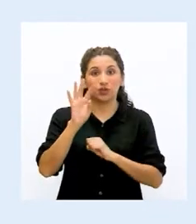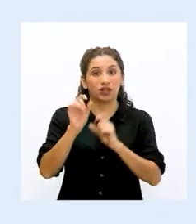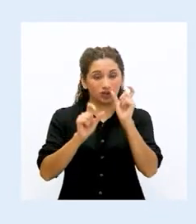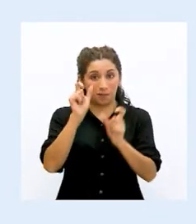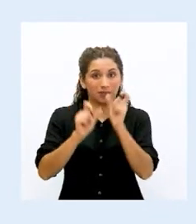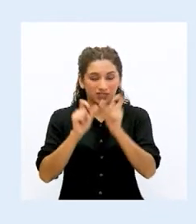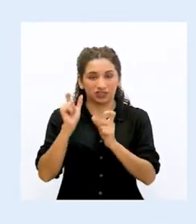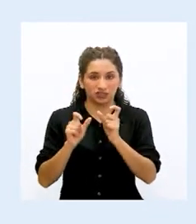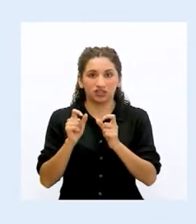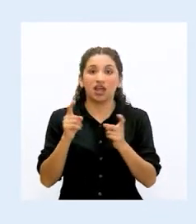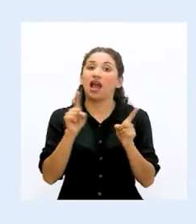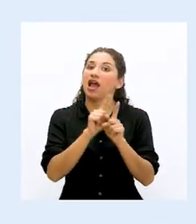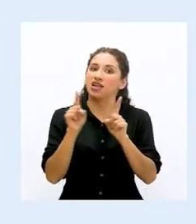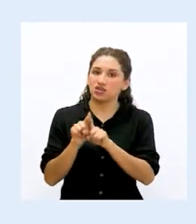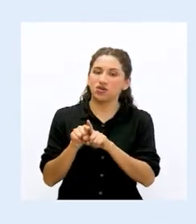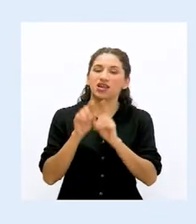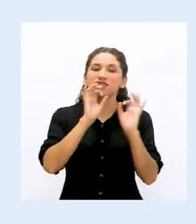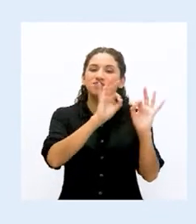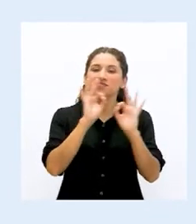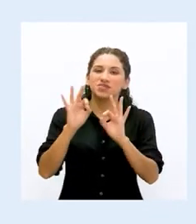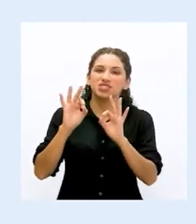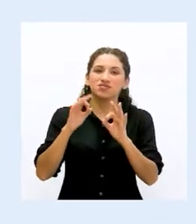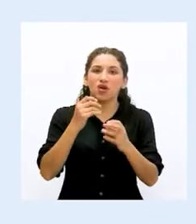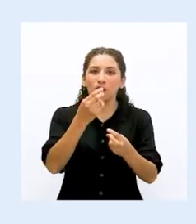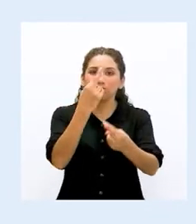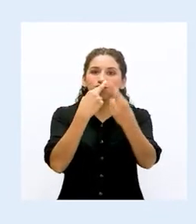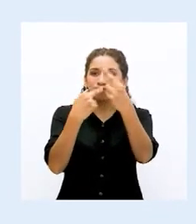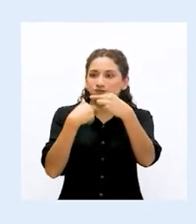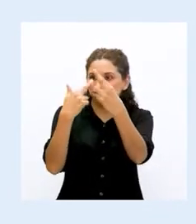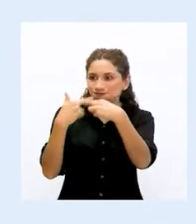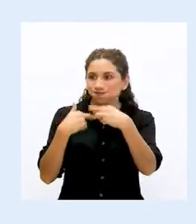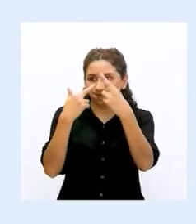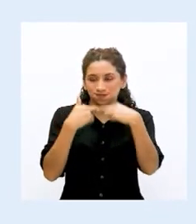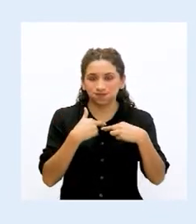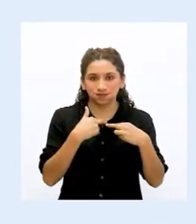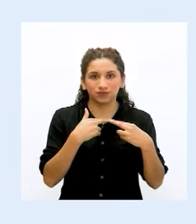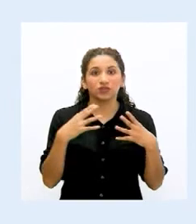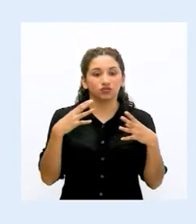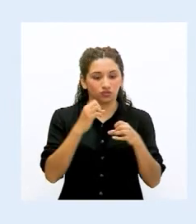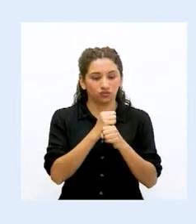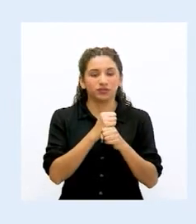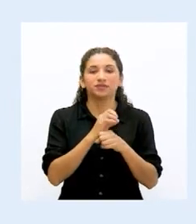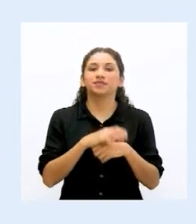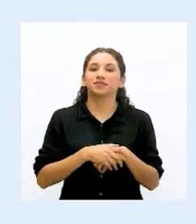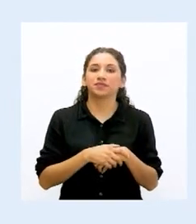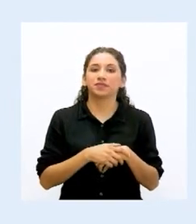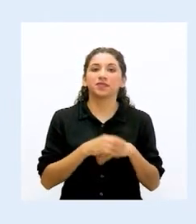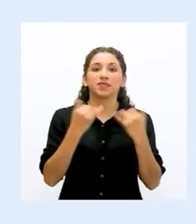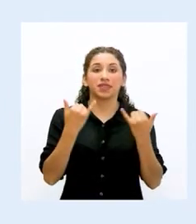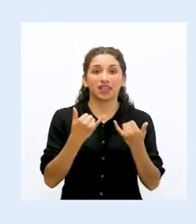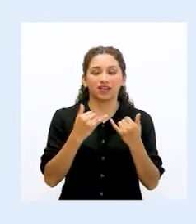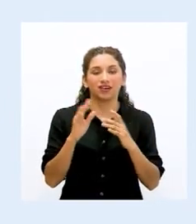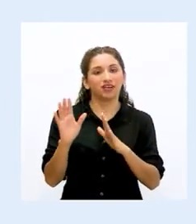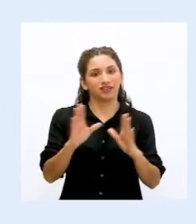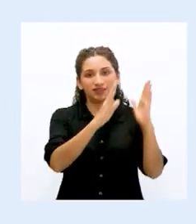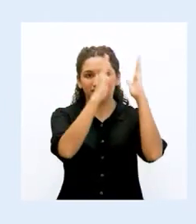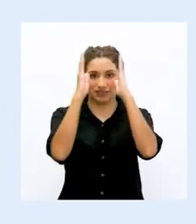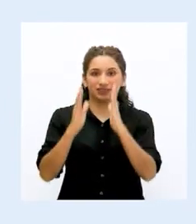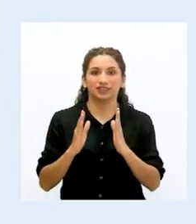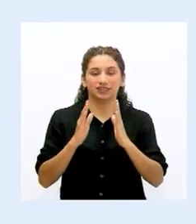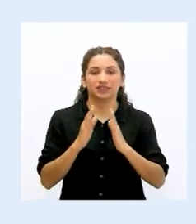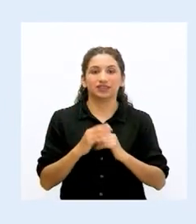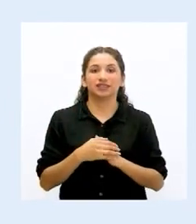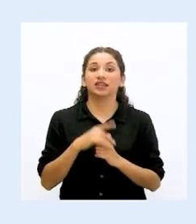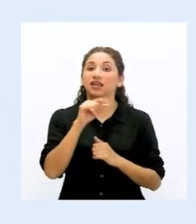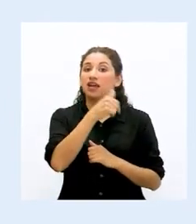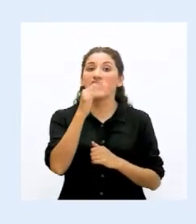el total de respuestas que hemos recibido. Sigue entonces la columna de frecuencia relativa. En la